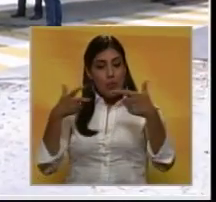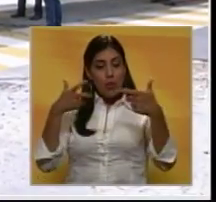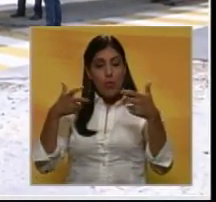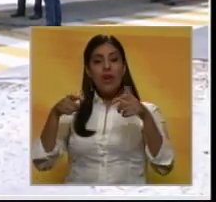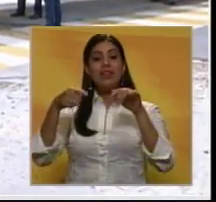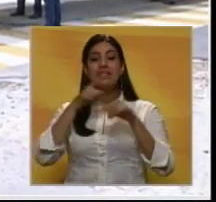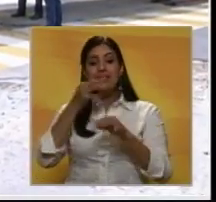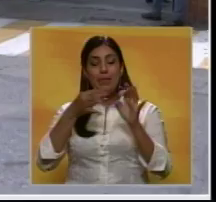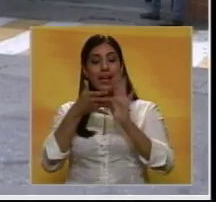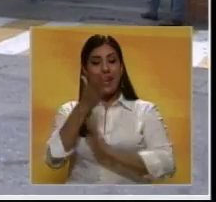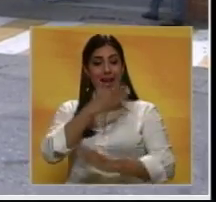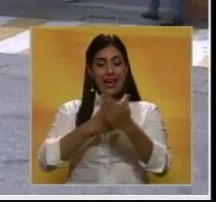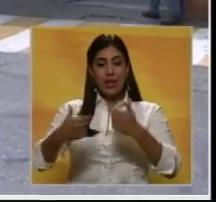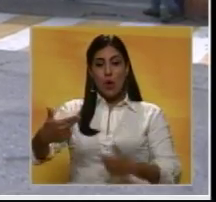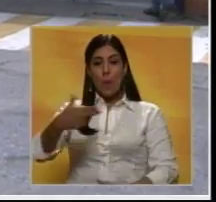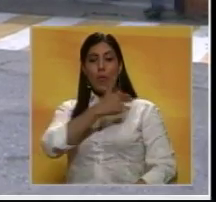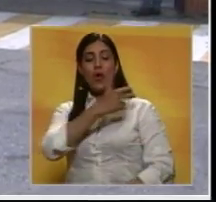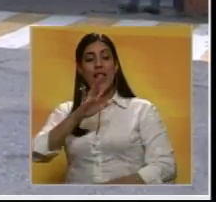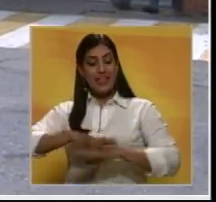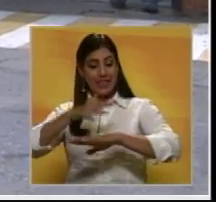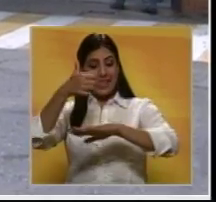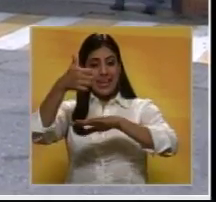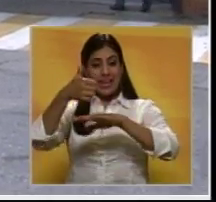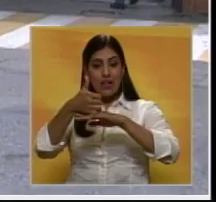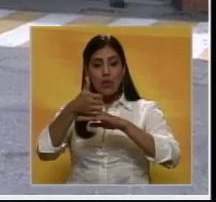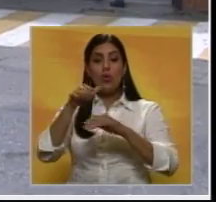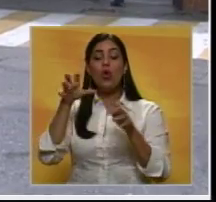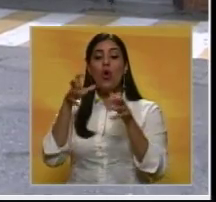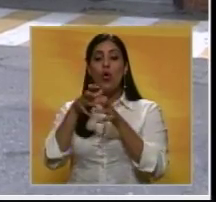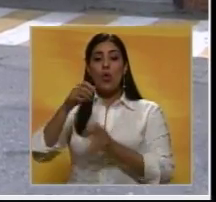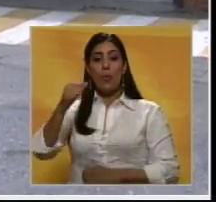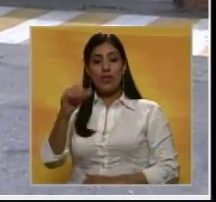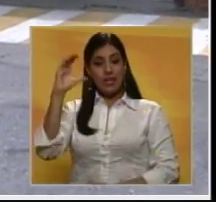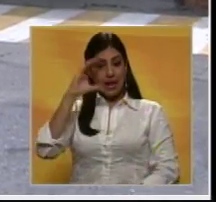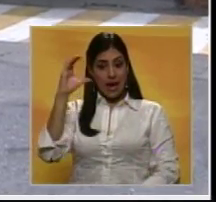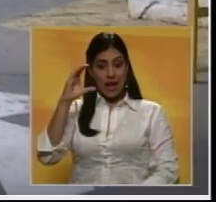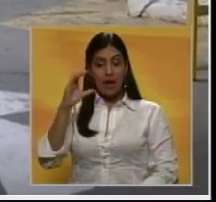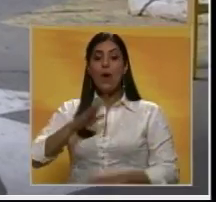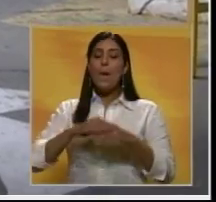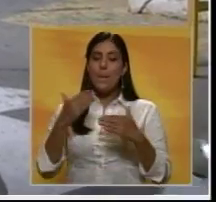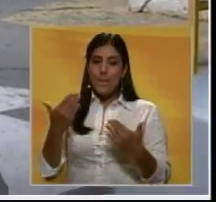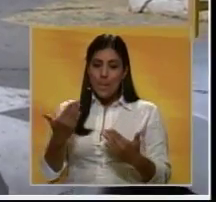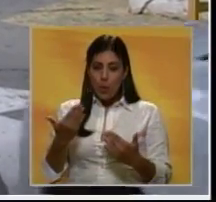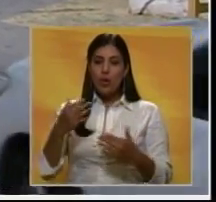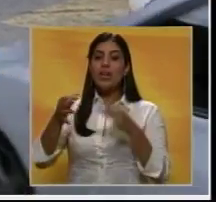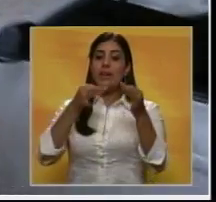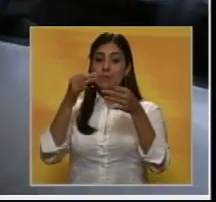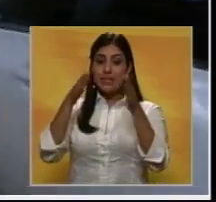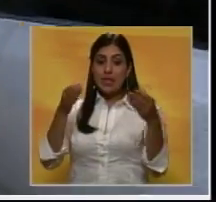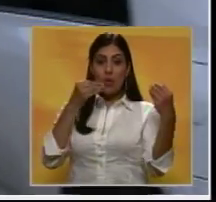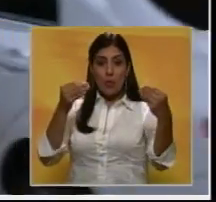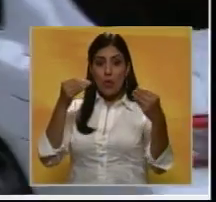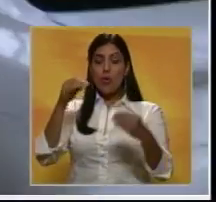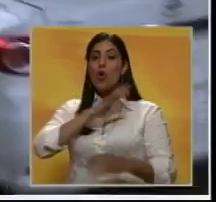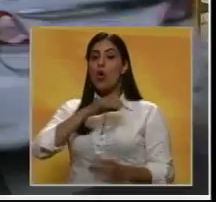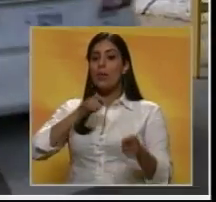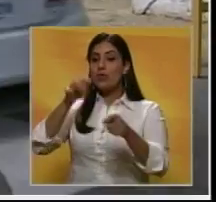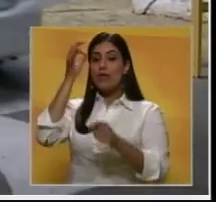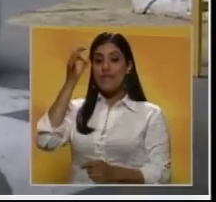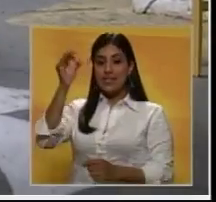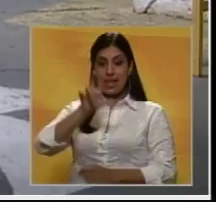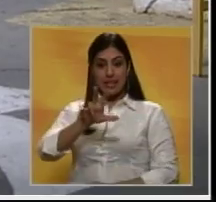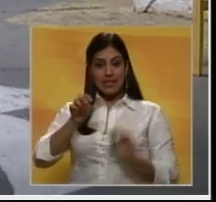enfrentamientos resultó herido de proyectil el director de la Policía de Caracas, comisario general Robinson Navarro, por lo que el Ministerio Público comisionó a la